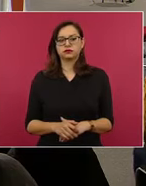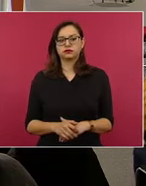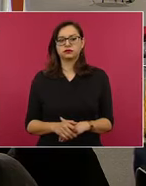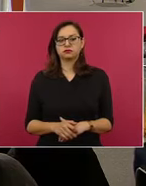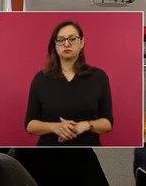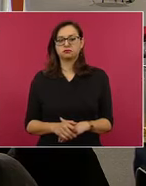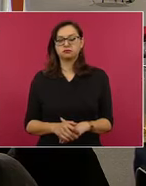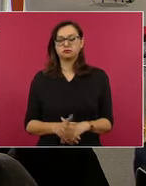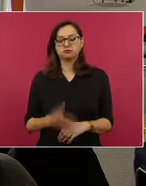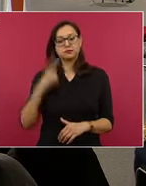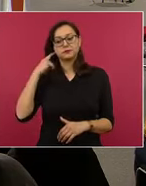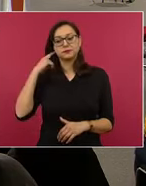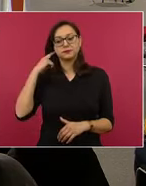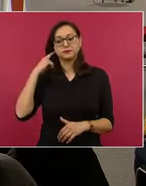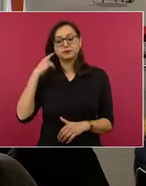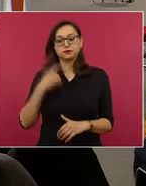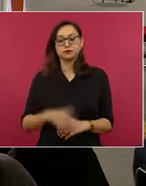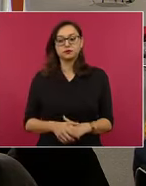Hermosillo.